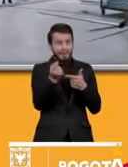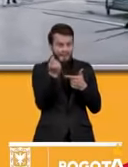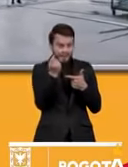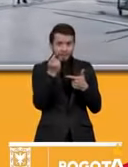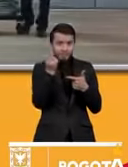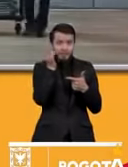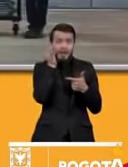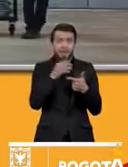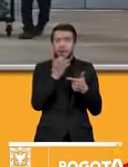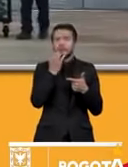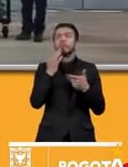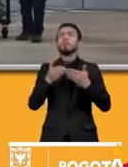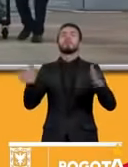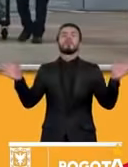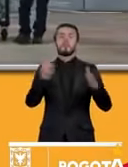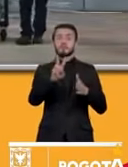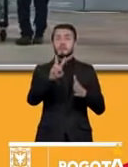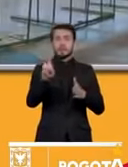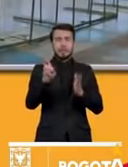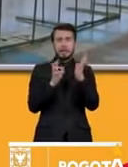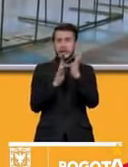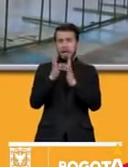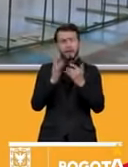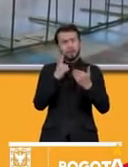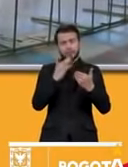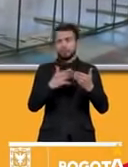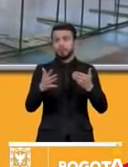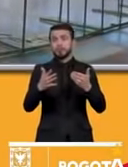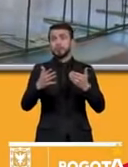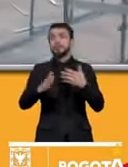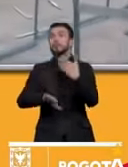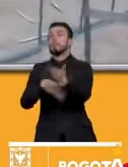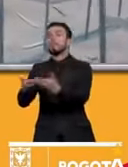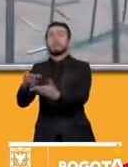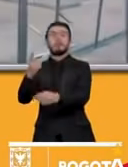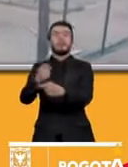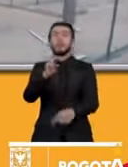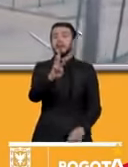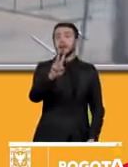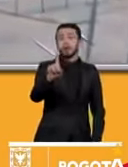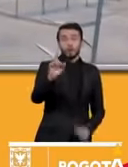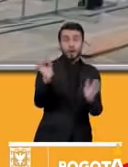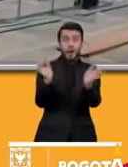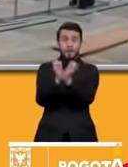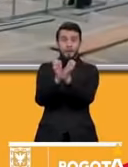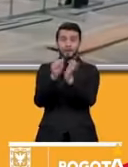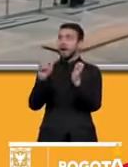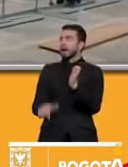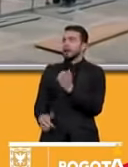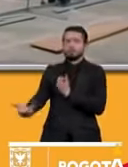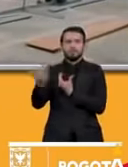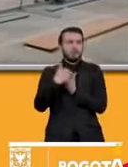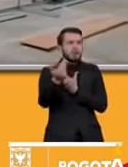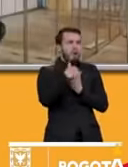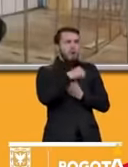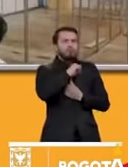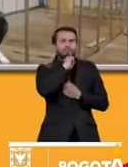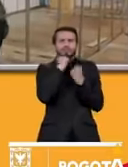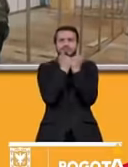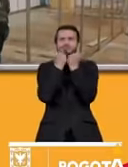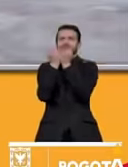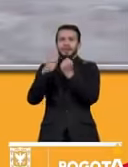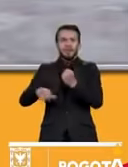el 27, corremos el riesgo de que al 31 de mayo, aún toda esta capacidad instalada se nos cope. Entonces nos toca ir